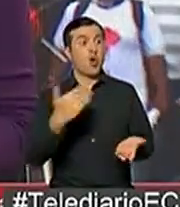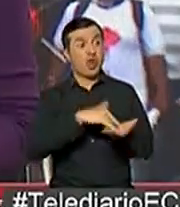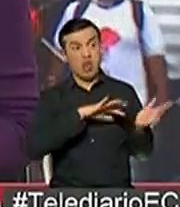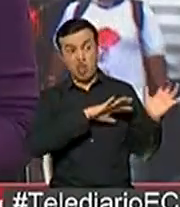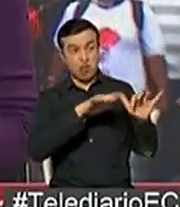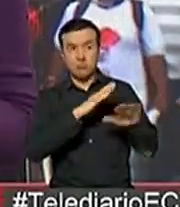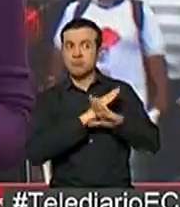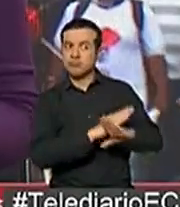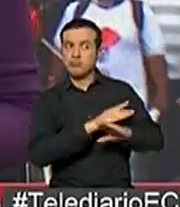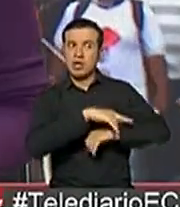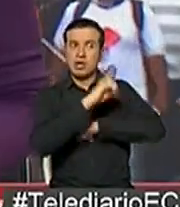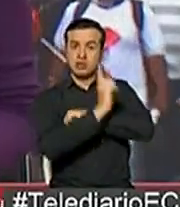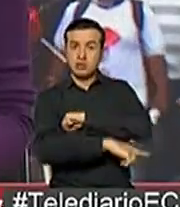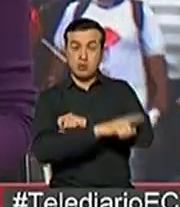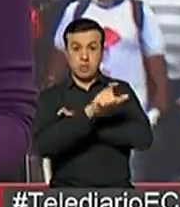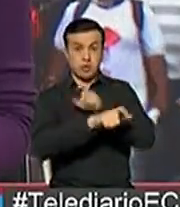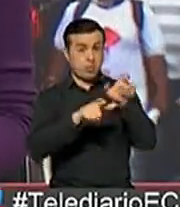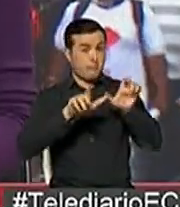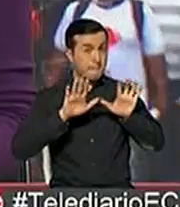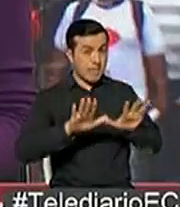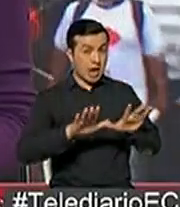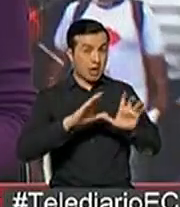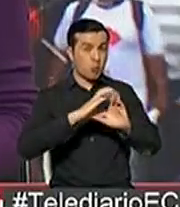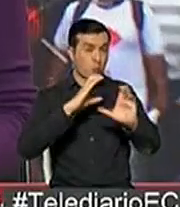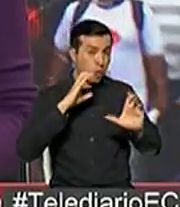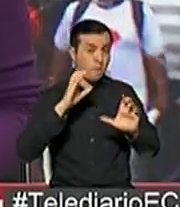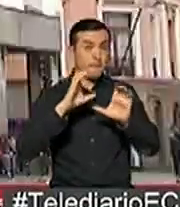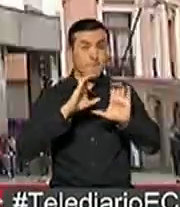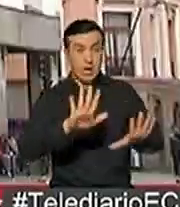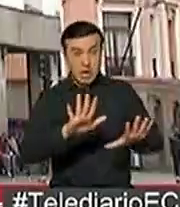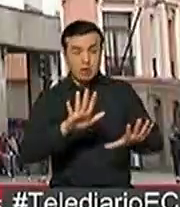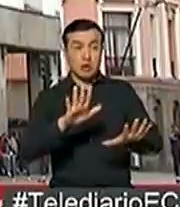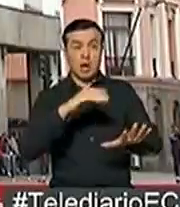aplicará la ley a quien paraliza en un servicio público